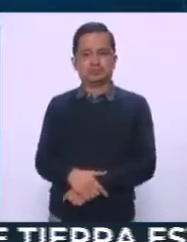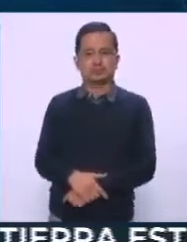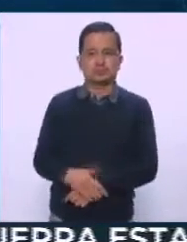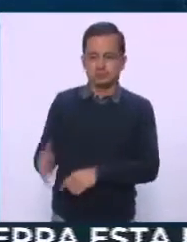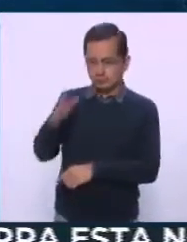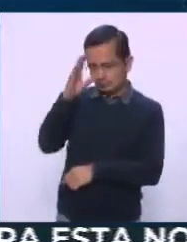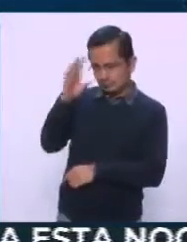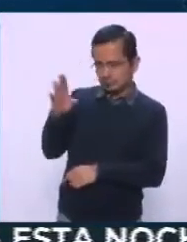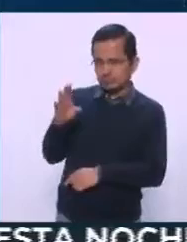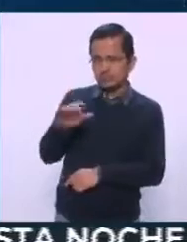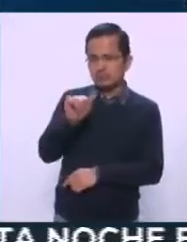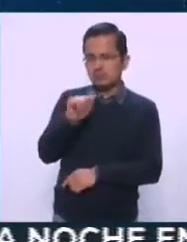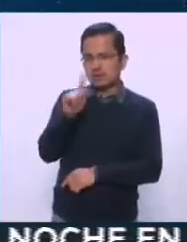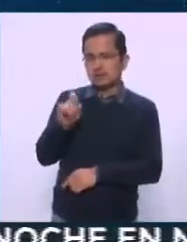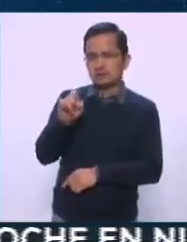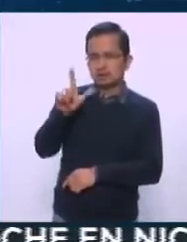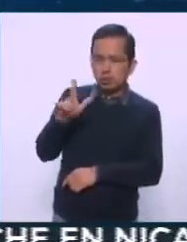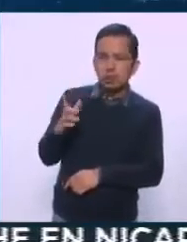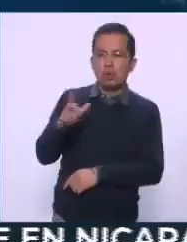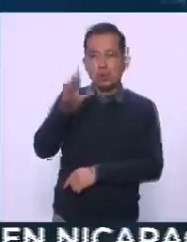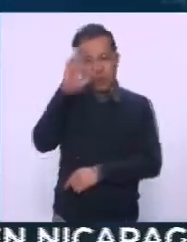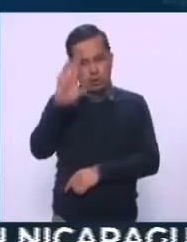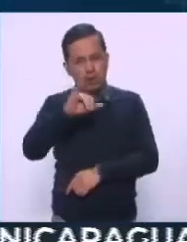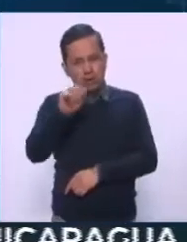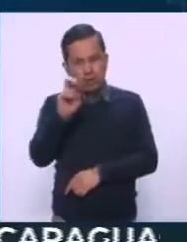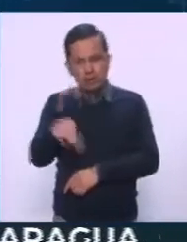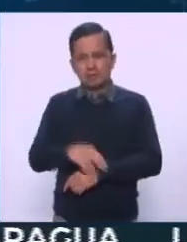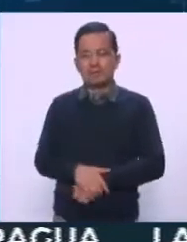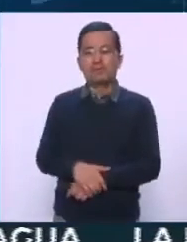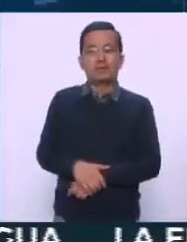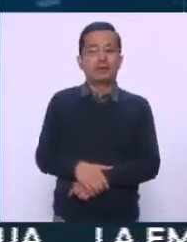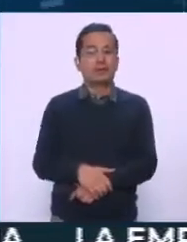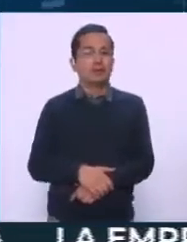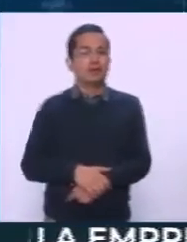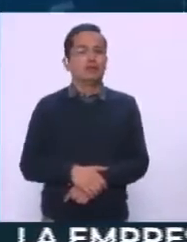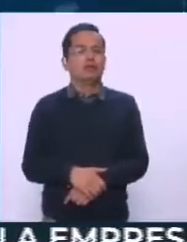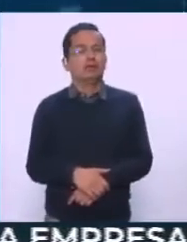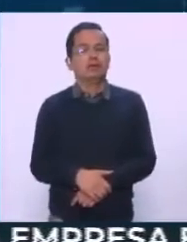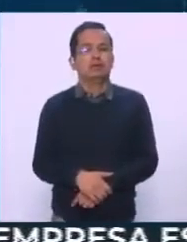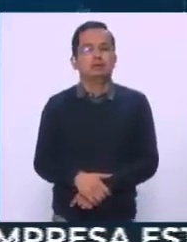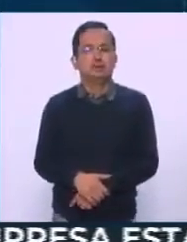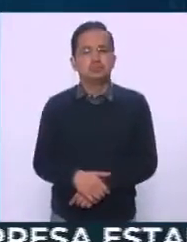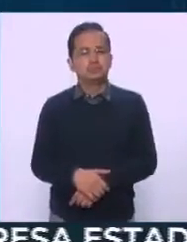Juan. Hola. Había aquí un problema con la comunicación.